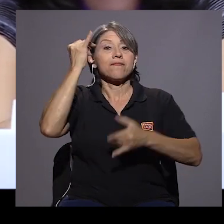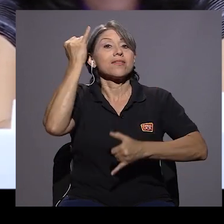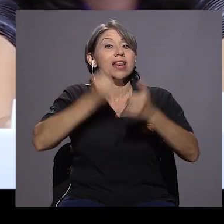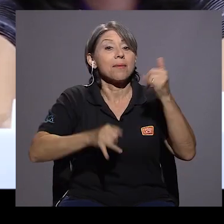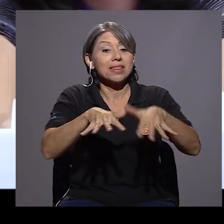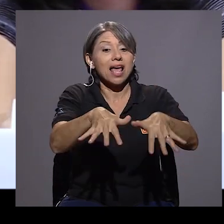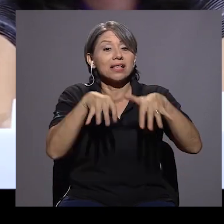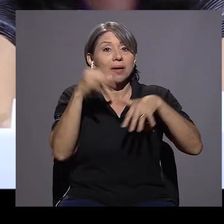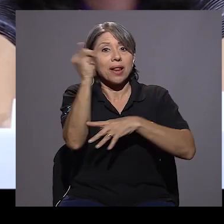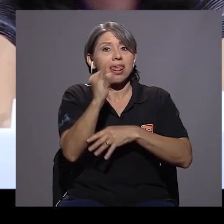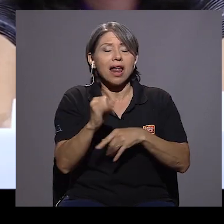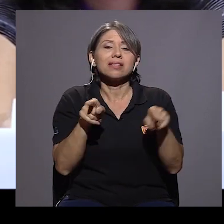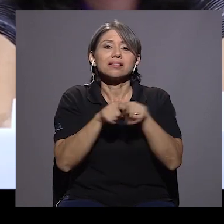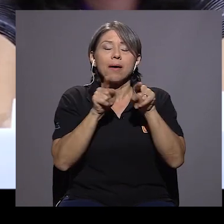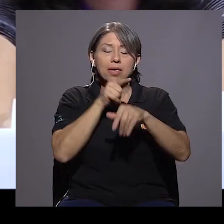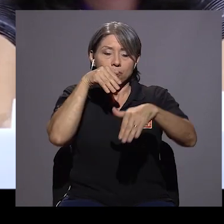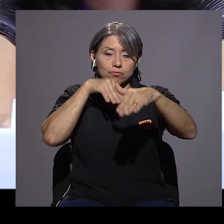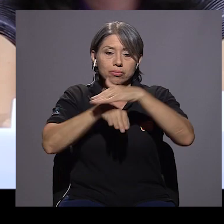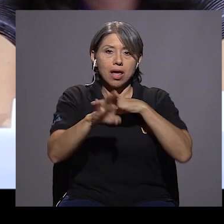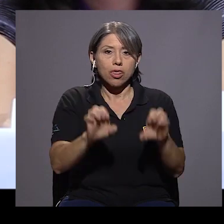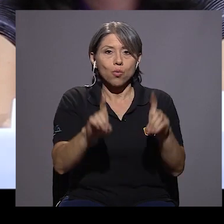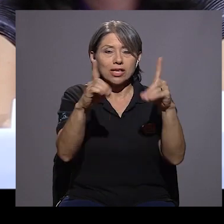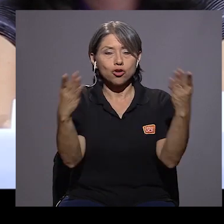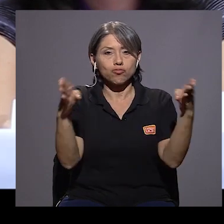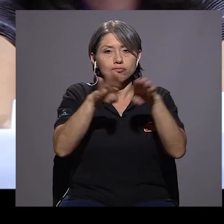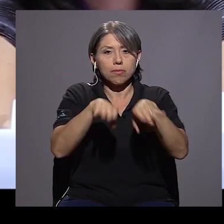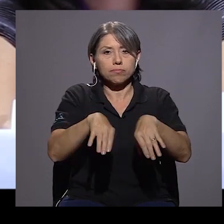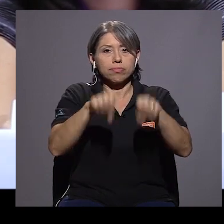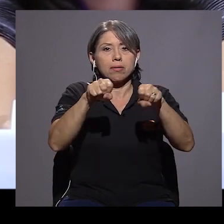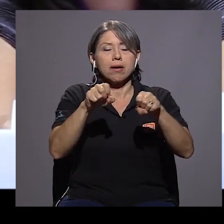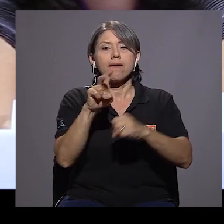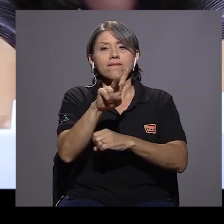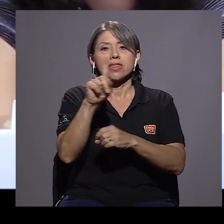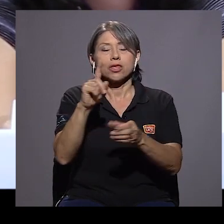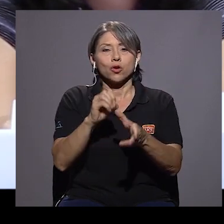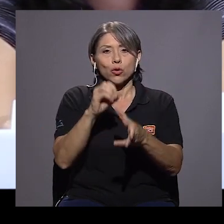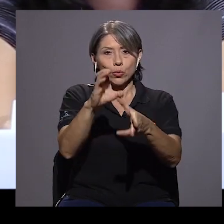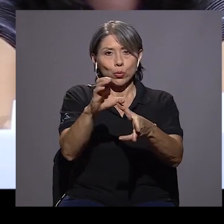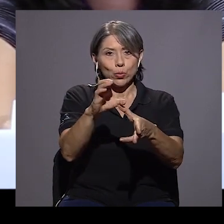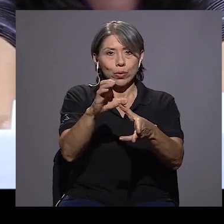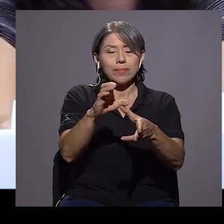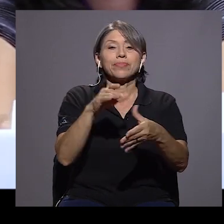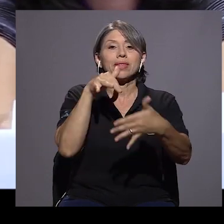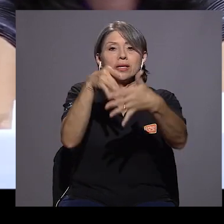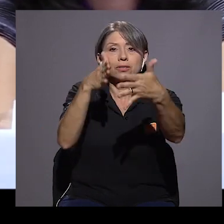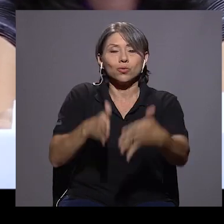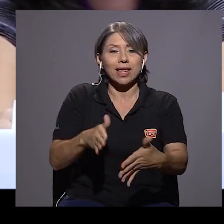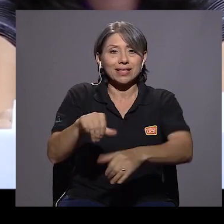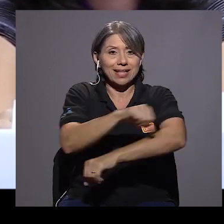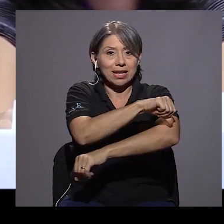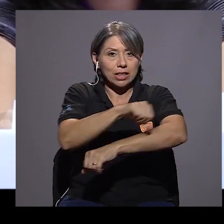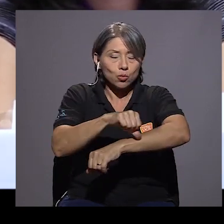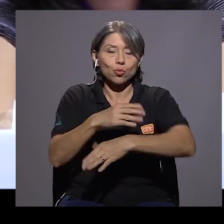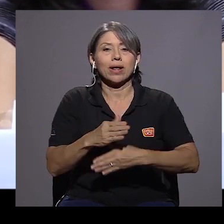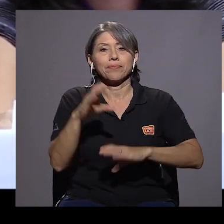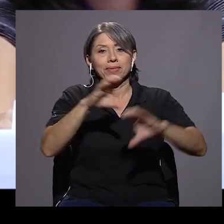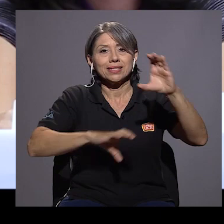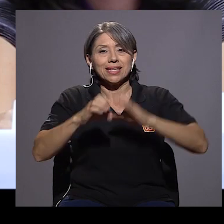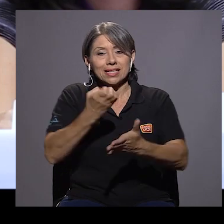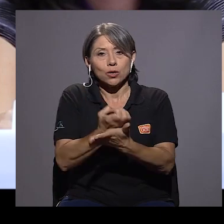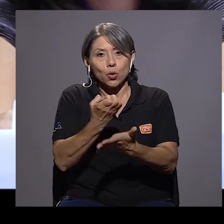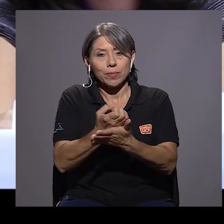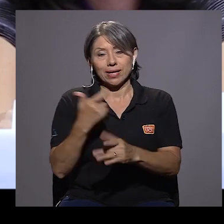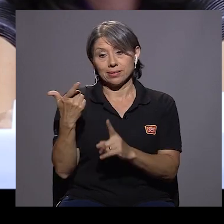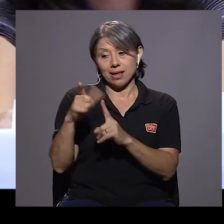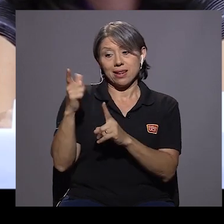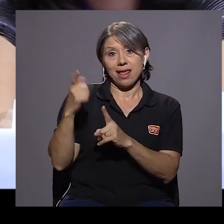la Asamblea de Artes se incorporó a la toma en educación. El 21 de octubre, los y las estudiantes de Arquitectura,